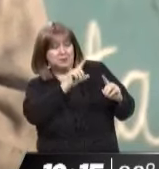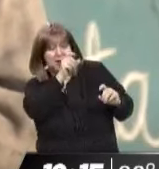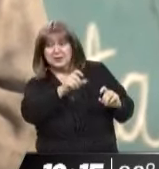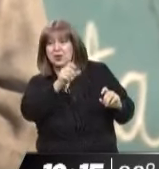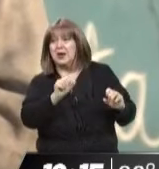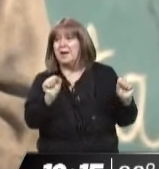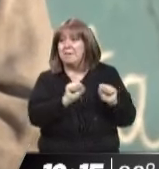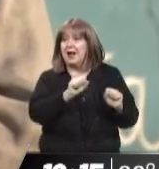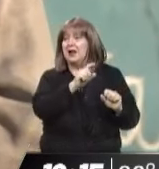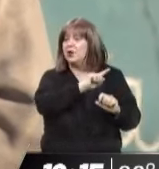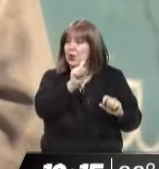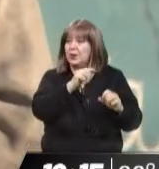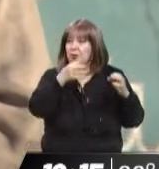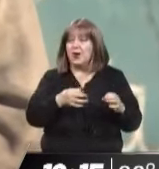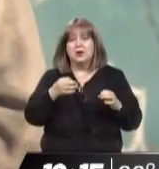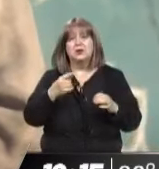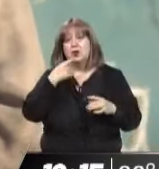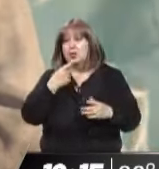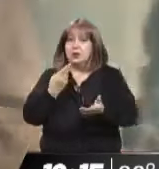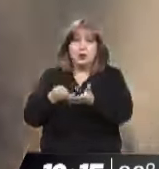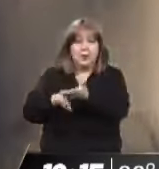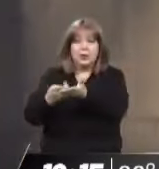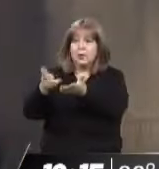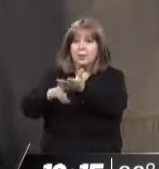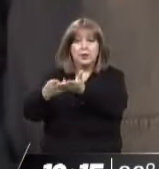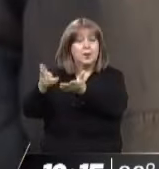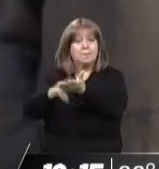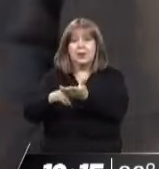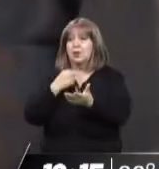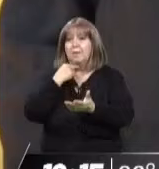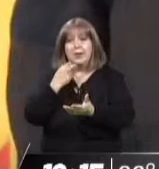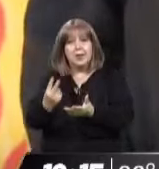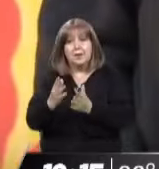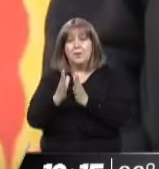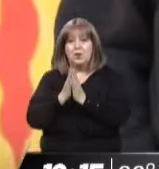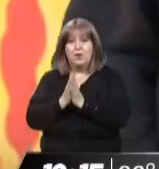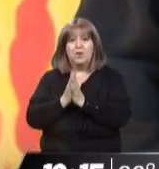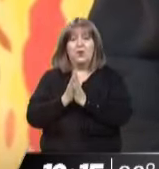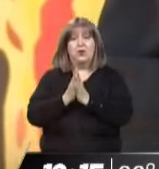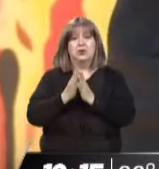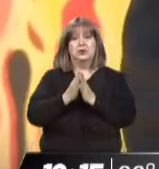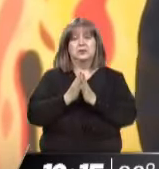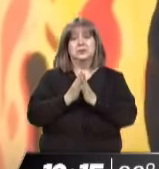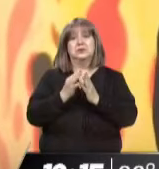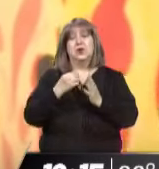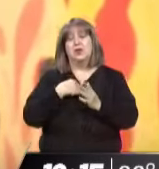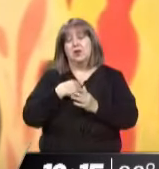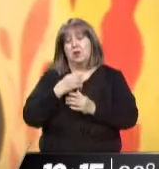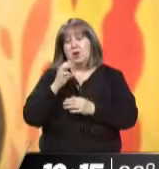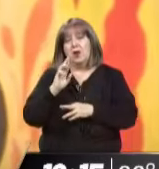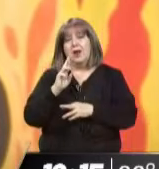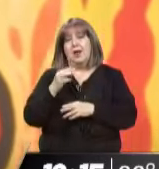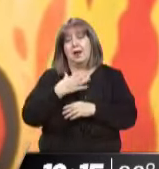Esa gente nunca fue su amiga, se lo dije una y otra vez. Lo único que le digo a mi hija es que me perdone. Espero que me